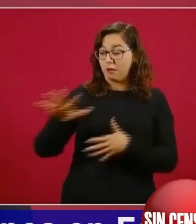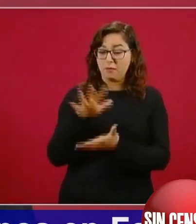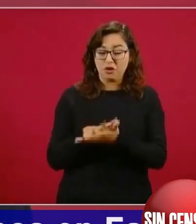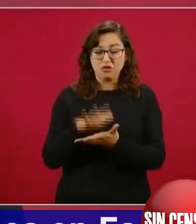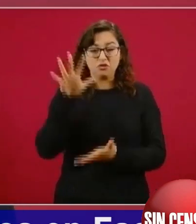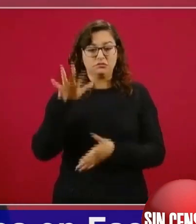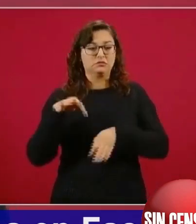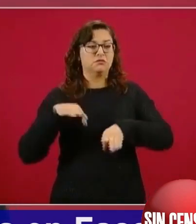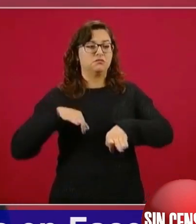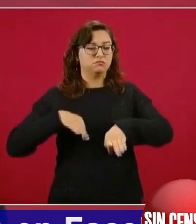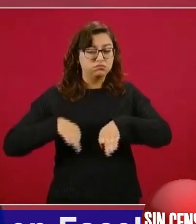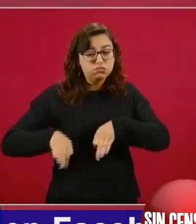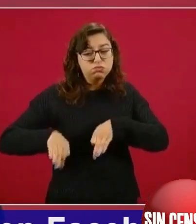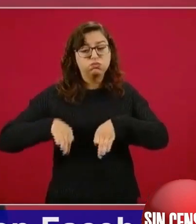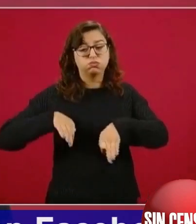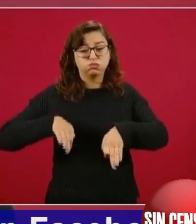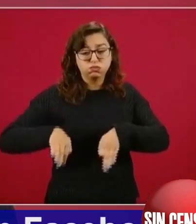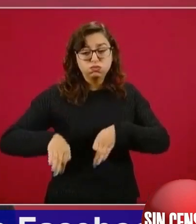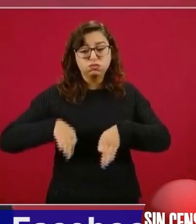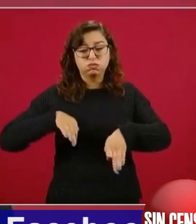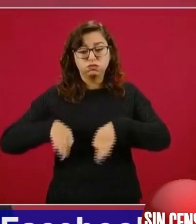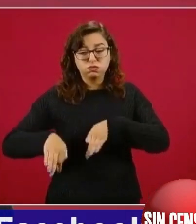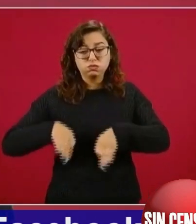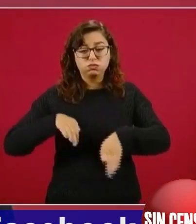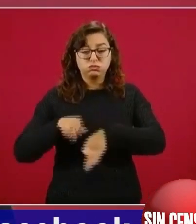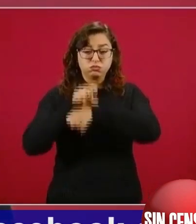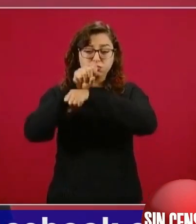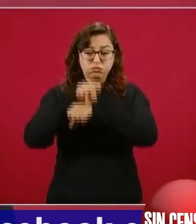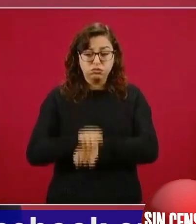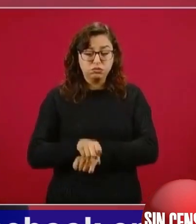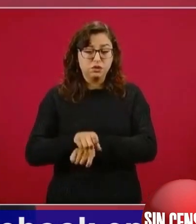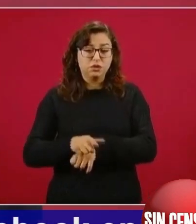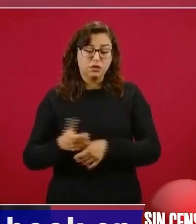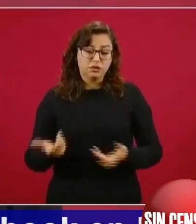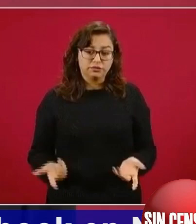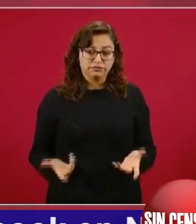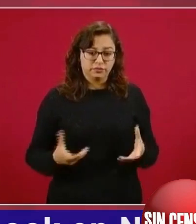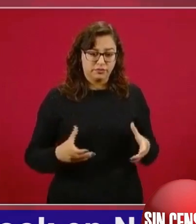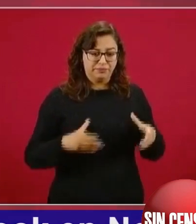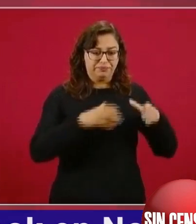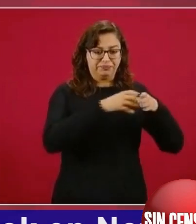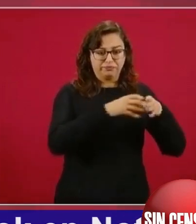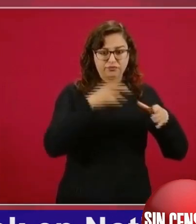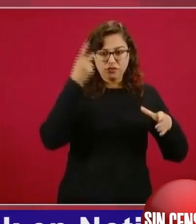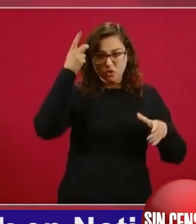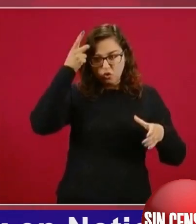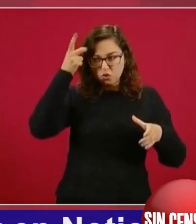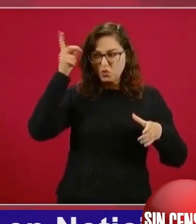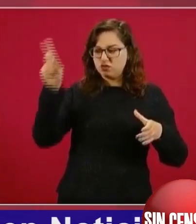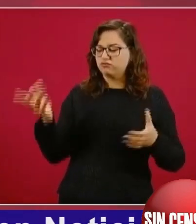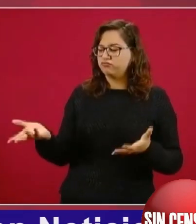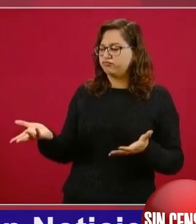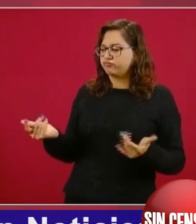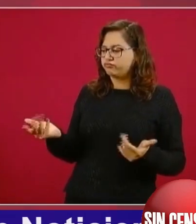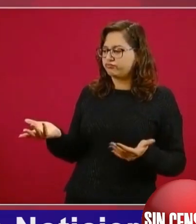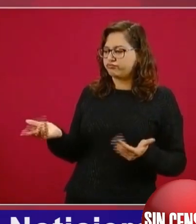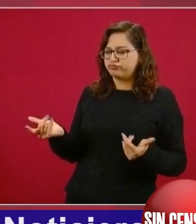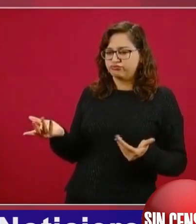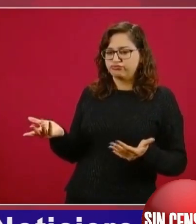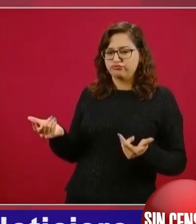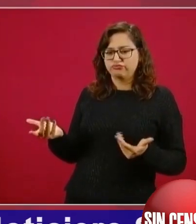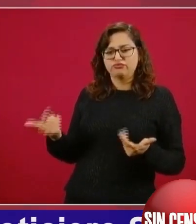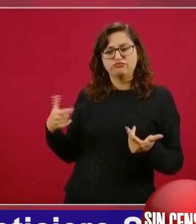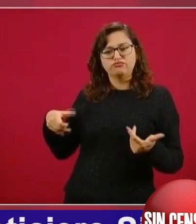y el burgués explotaba al proletario. El burgués, dueño de los medios de producción,